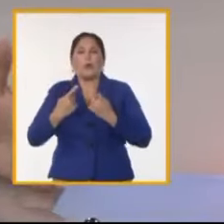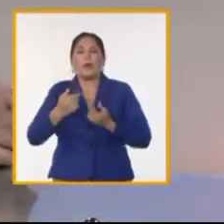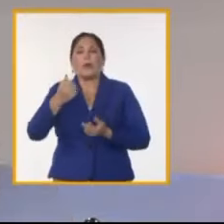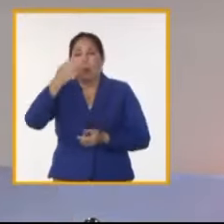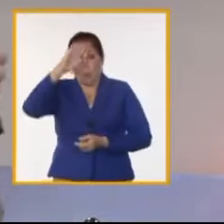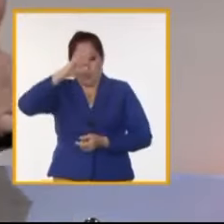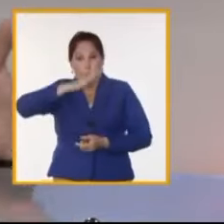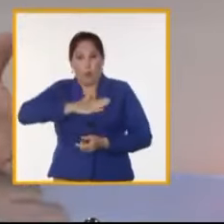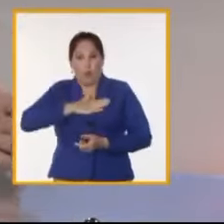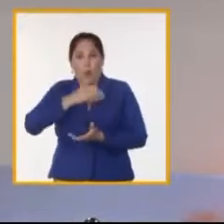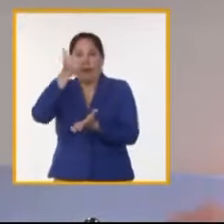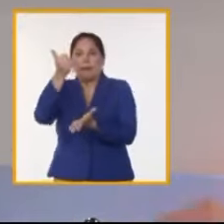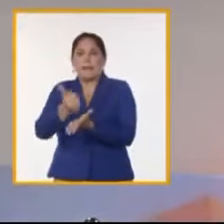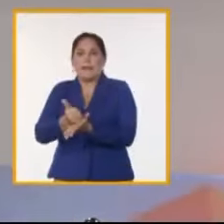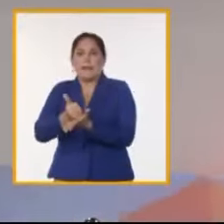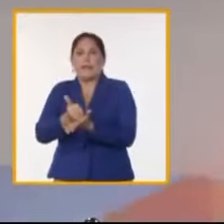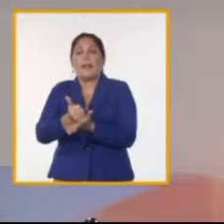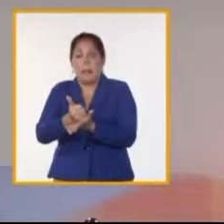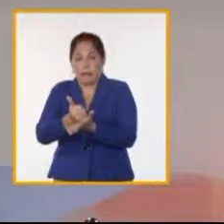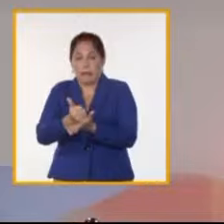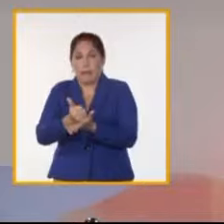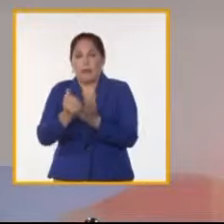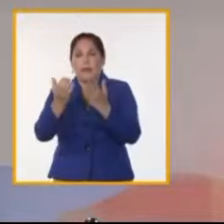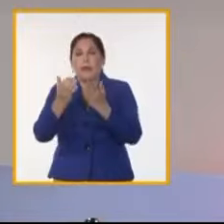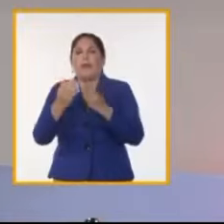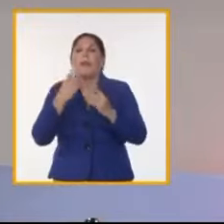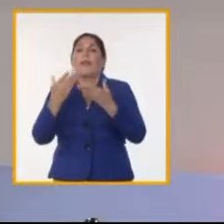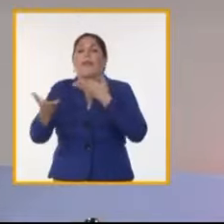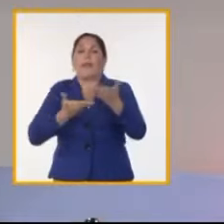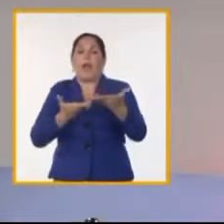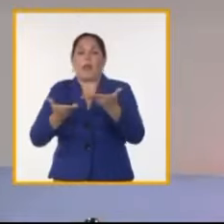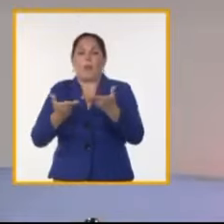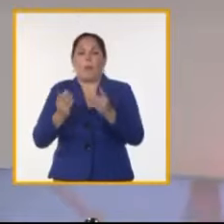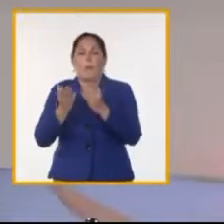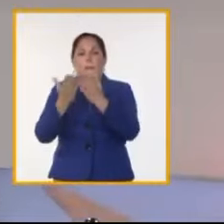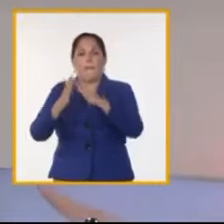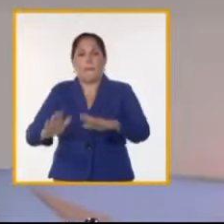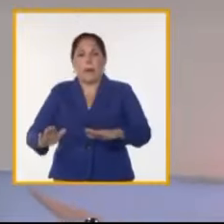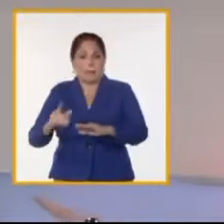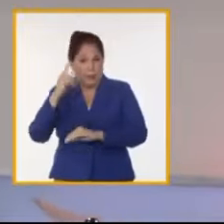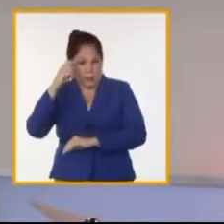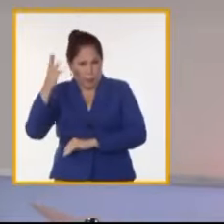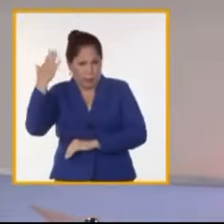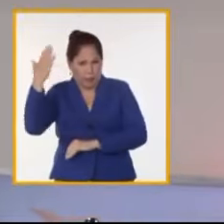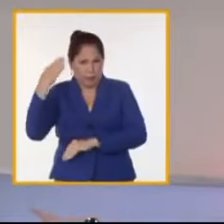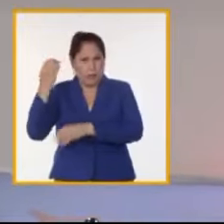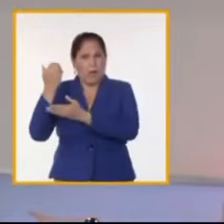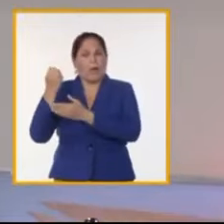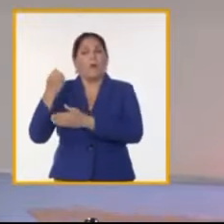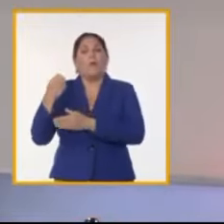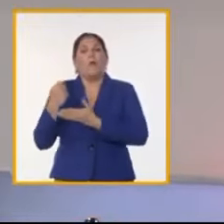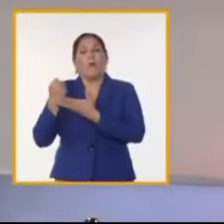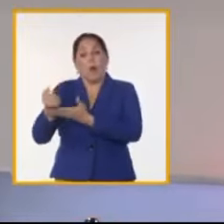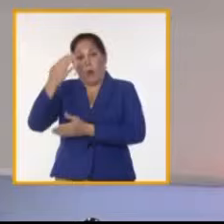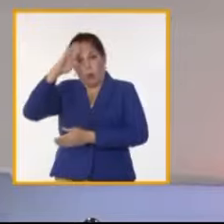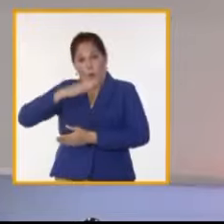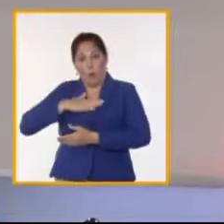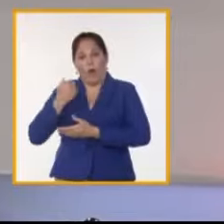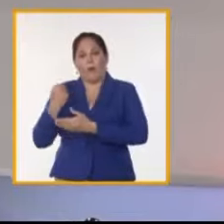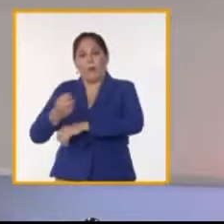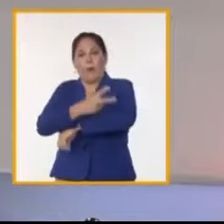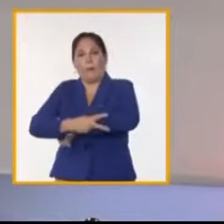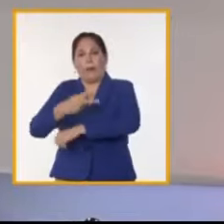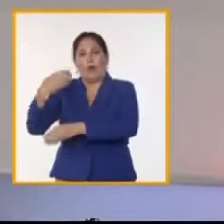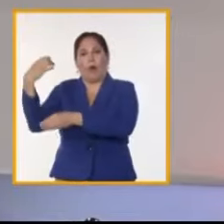de los diálogos de paz entre el Ln y el gobierno hay un protocolo de ruptura es decir cuál Qué debe hacer el país